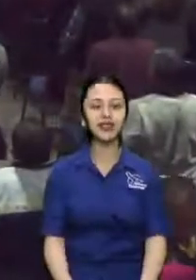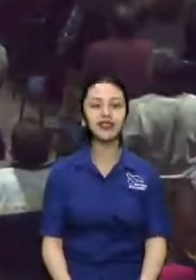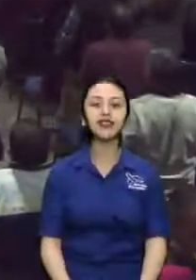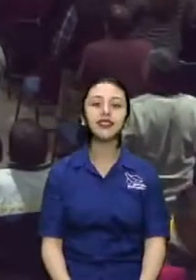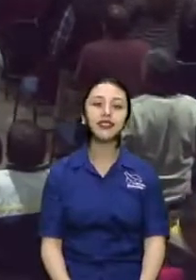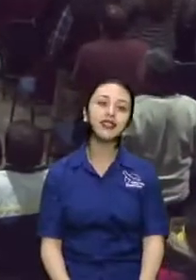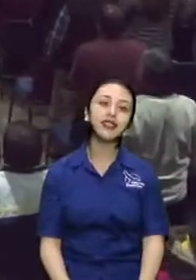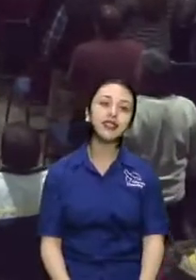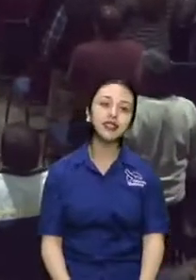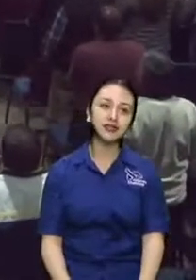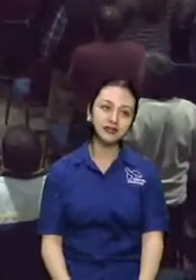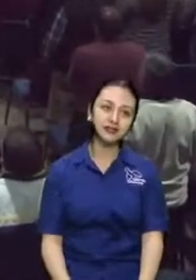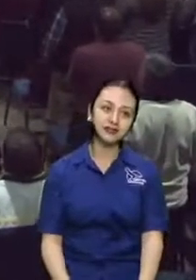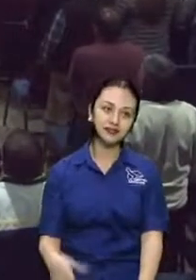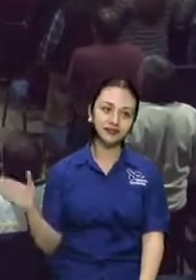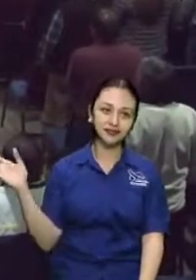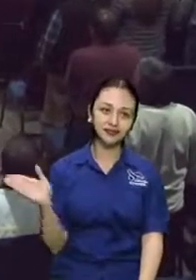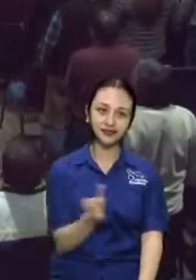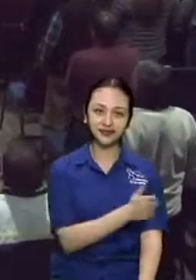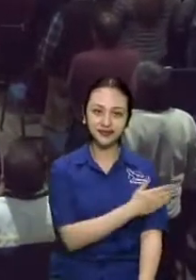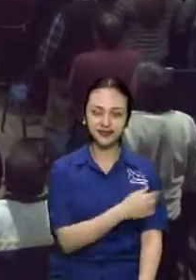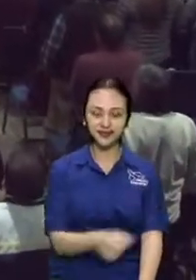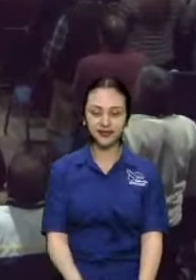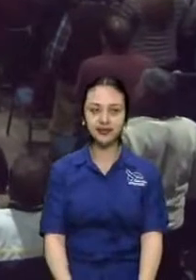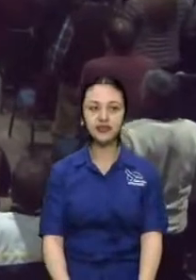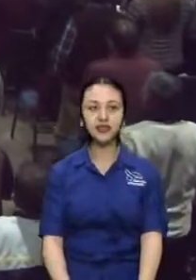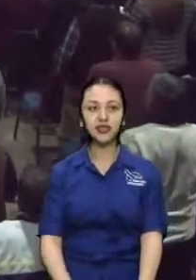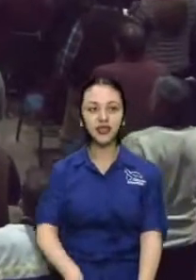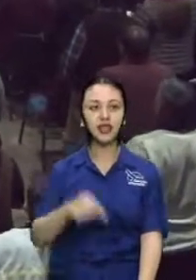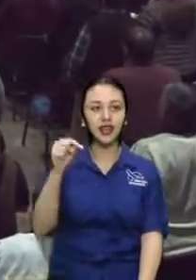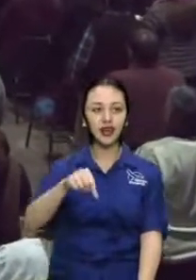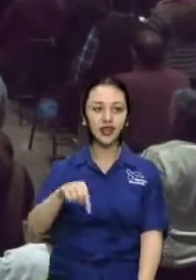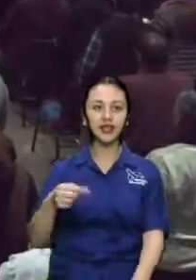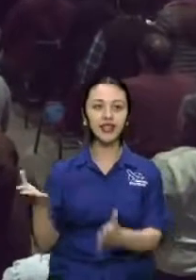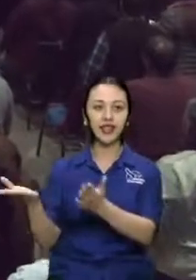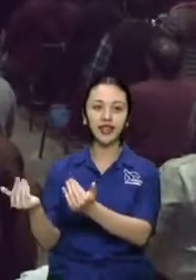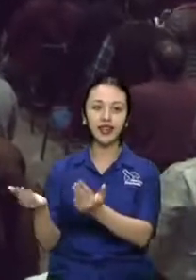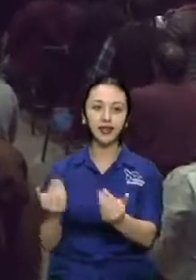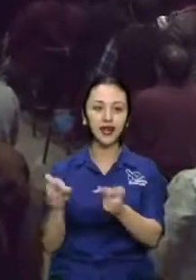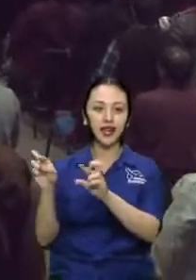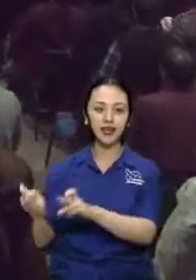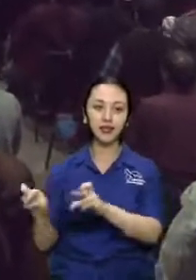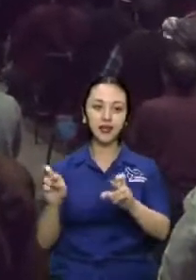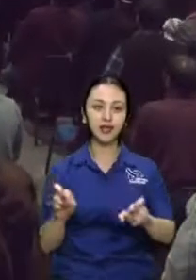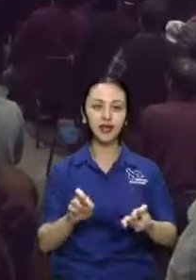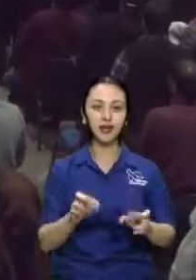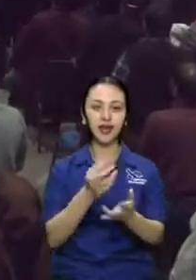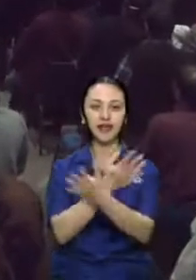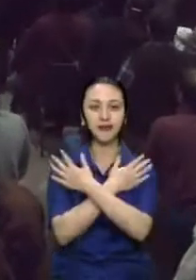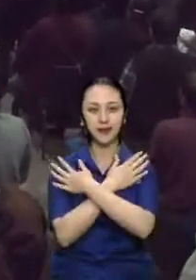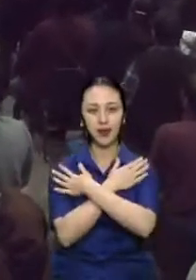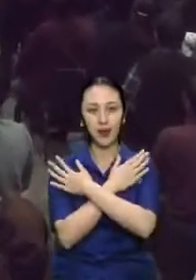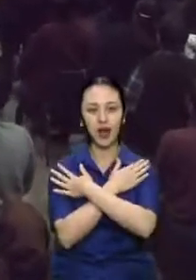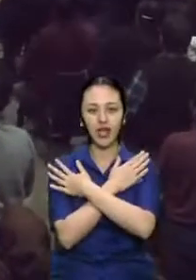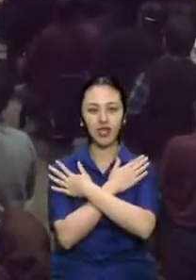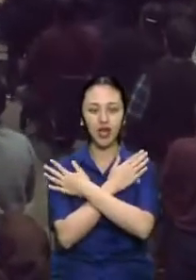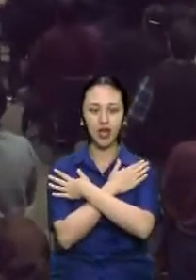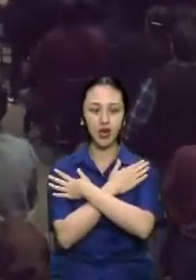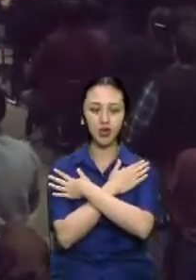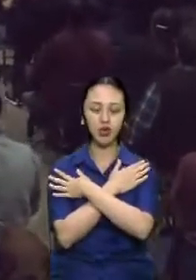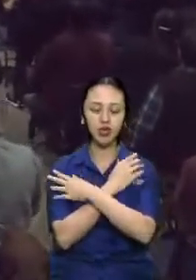Amén. Vamos a pedir que pasen al frente los cumpleañeros, los esposos Obando